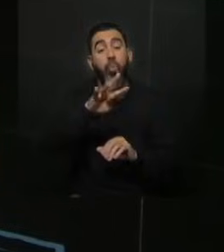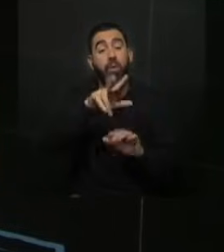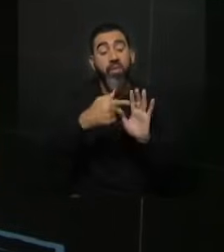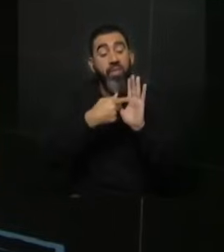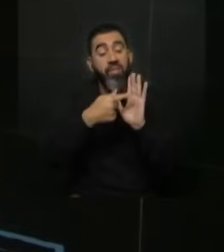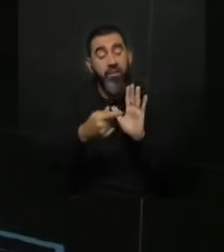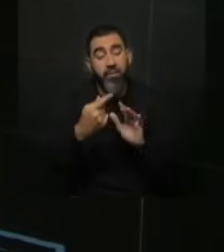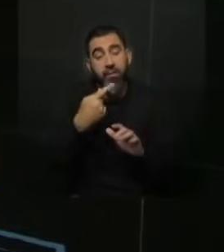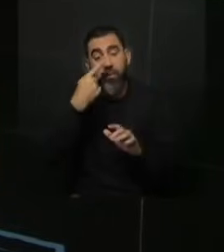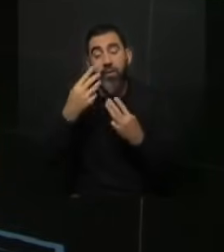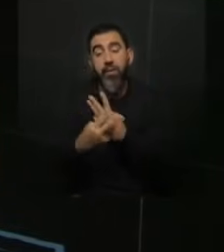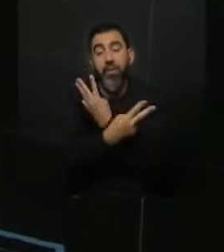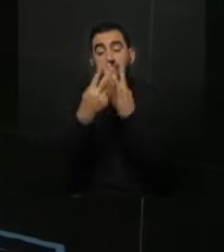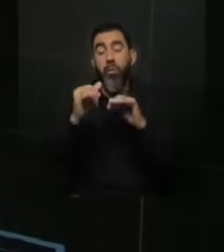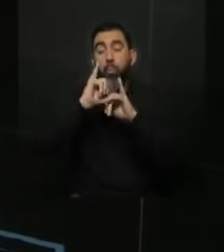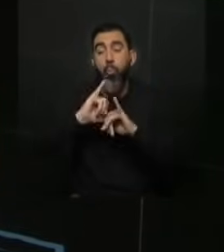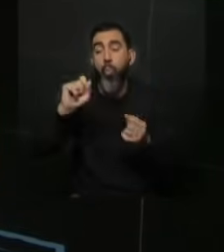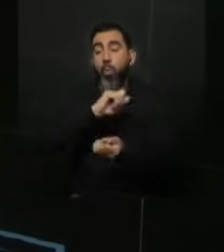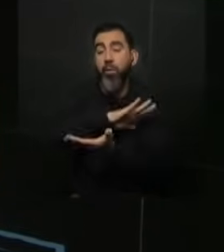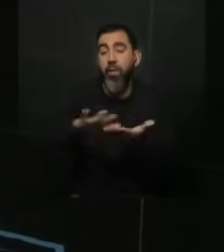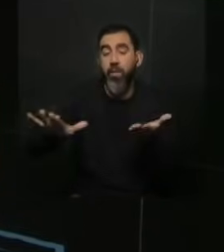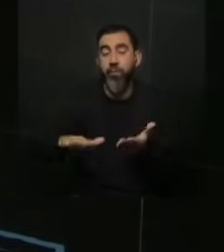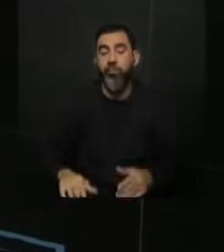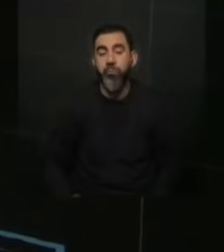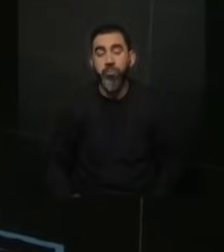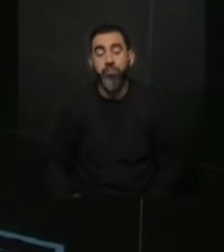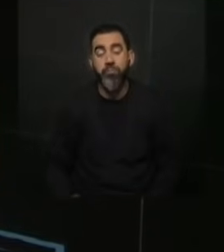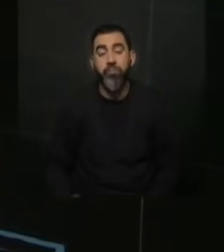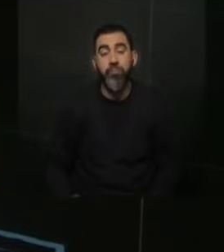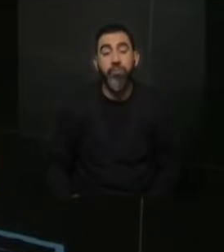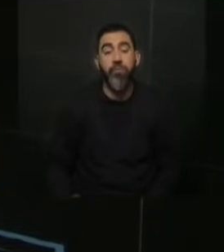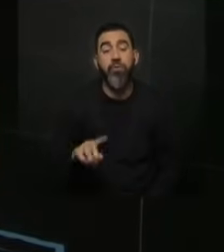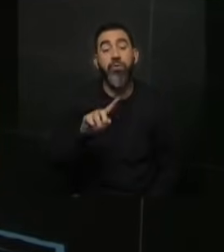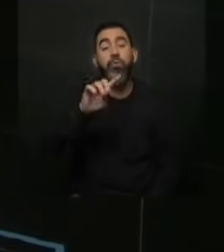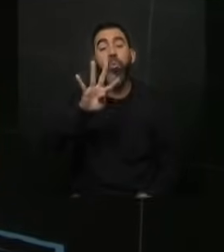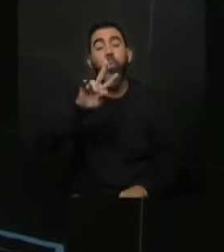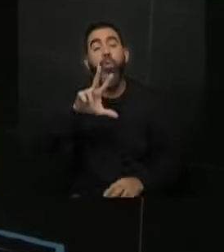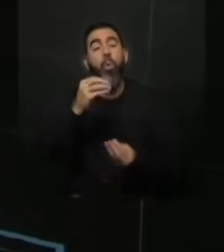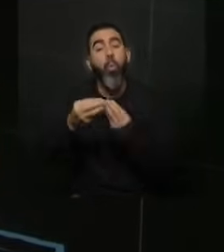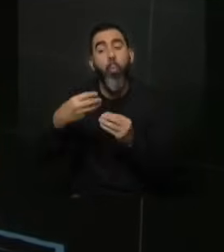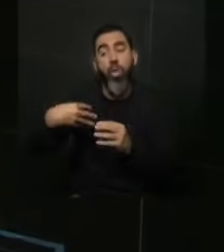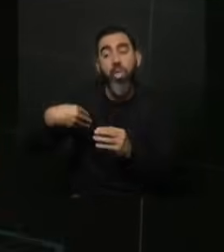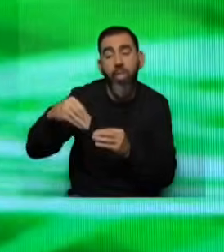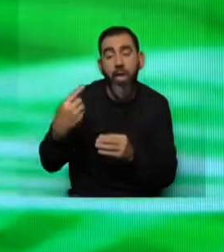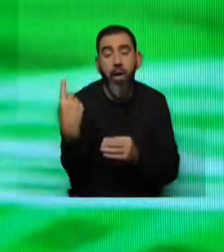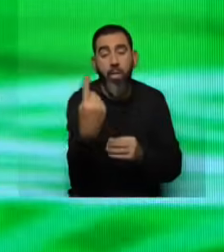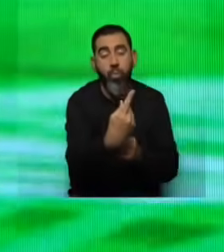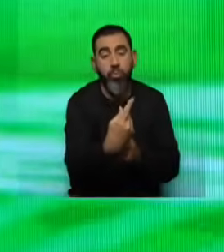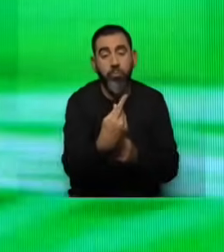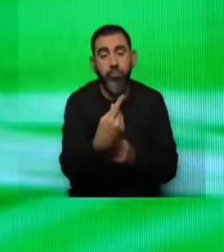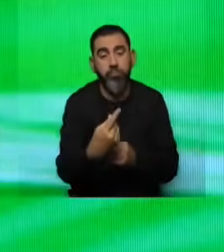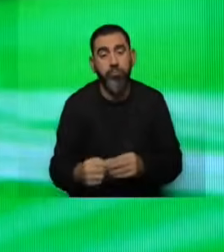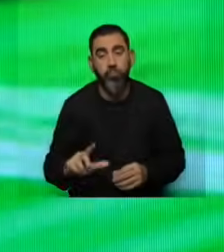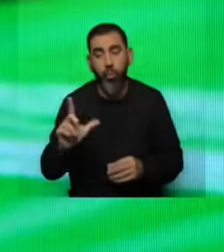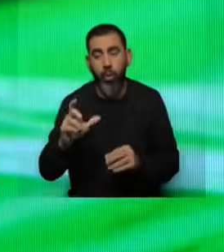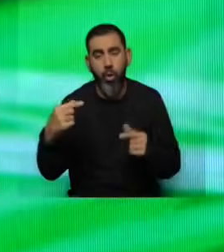justamente del interés general de la publicidad gratuita el 142 y el 143 de cómo se distribuye eso se salvó no hay